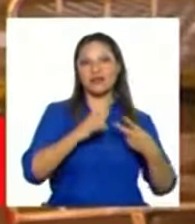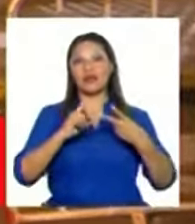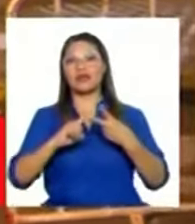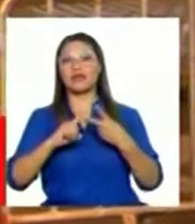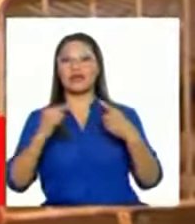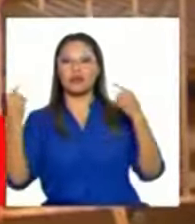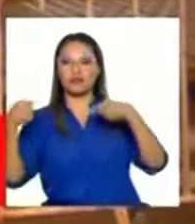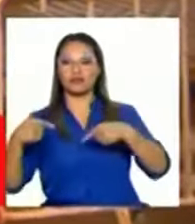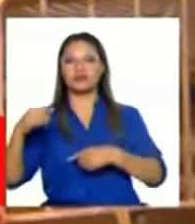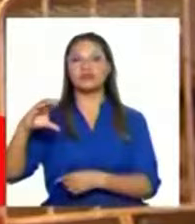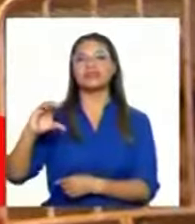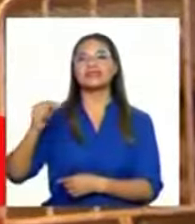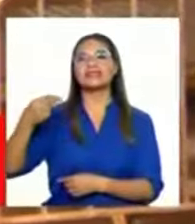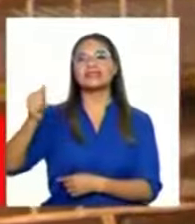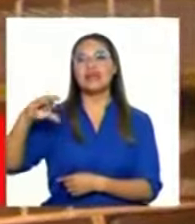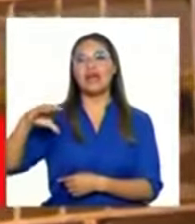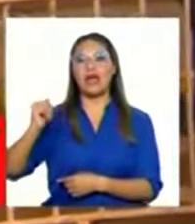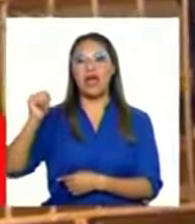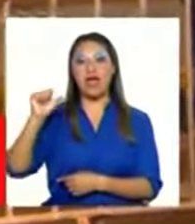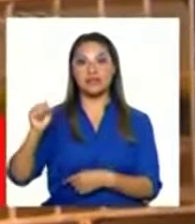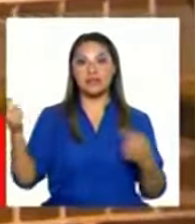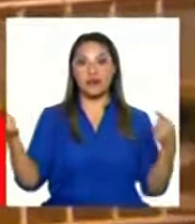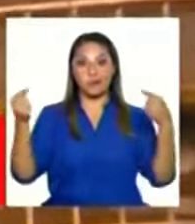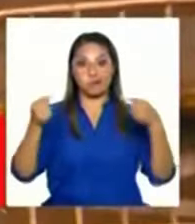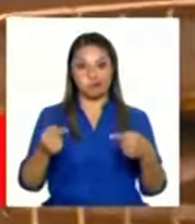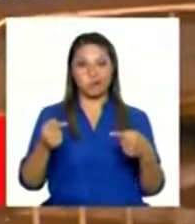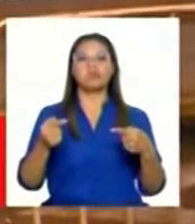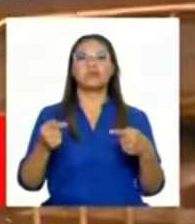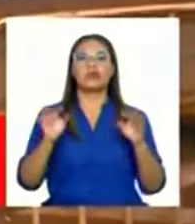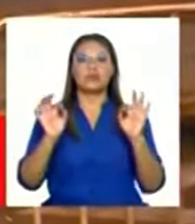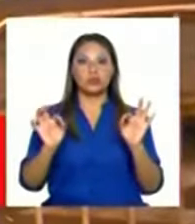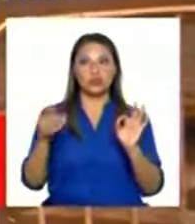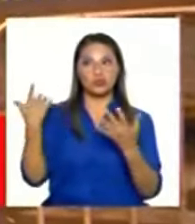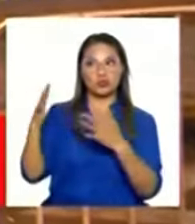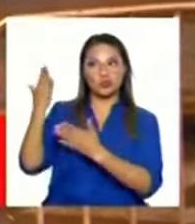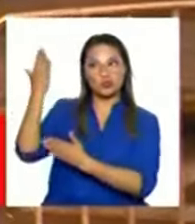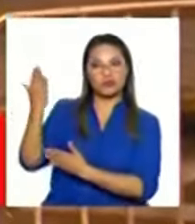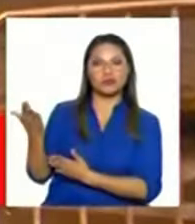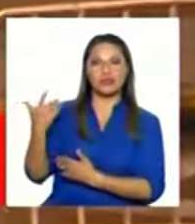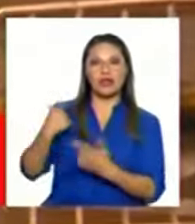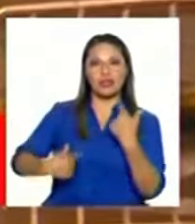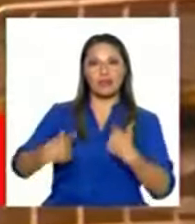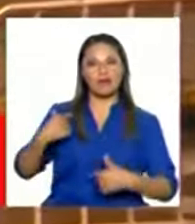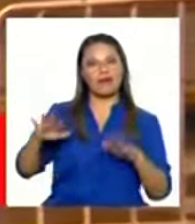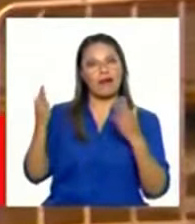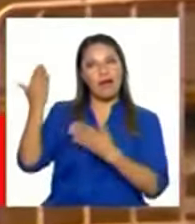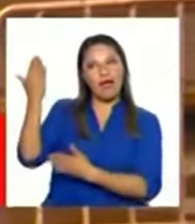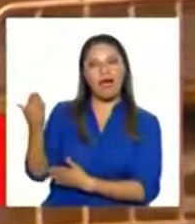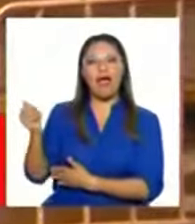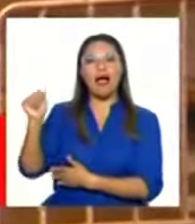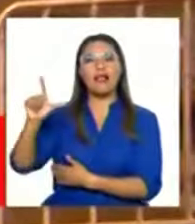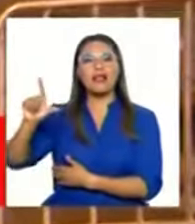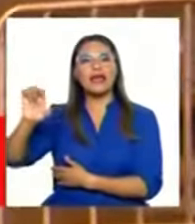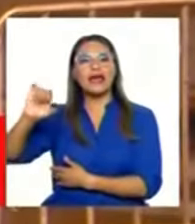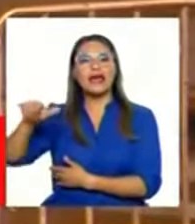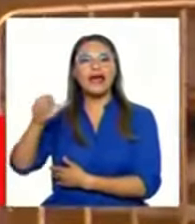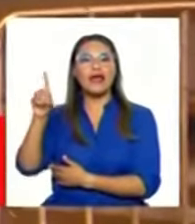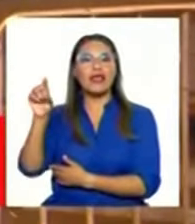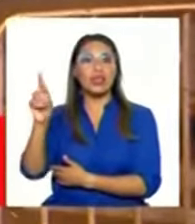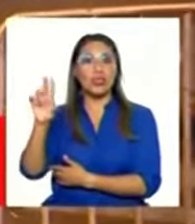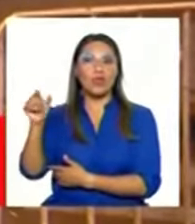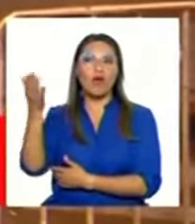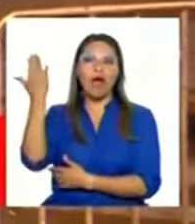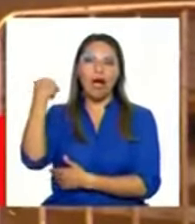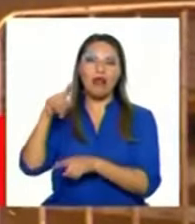Apertura. Una fecha decisiva para el equipo de Alejandro Restrepo por el hecho que viene de 3